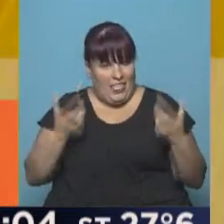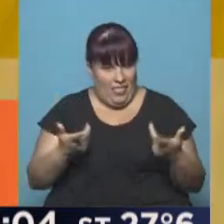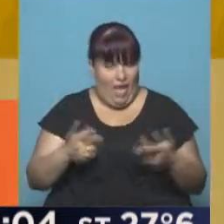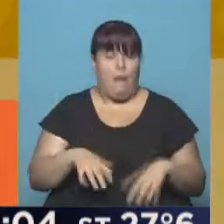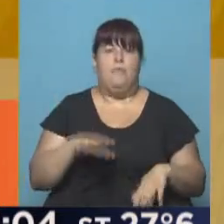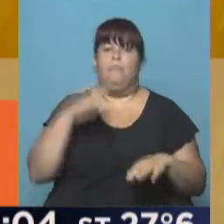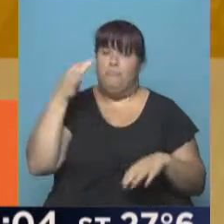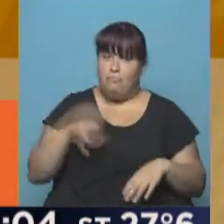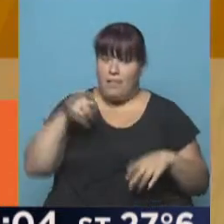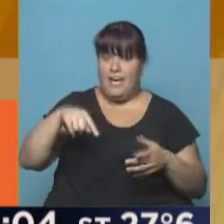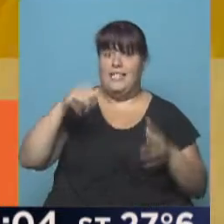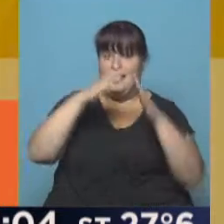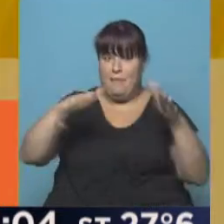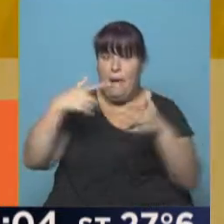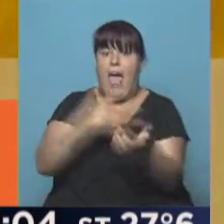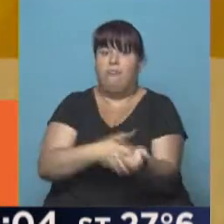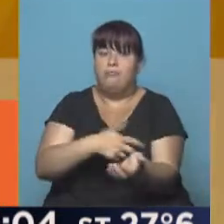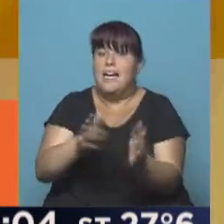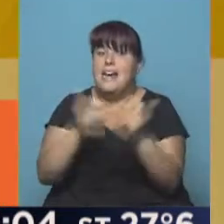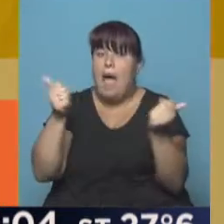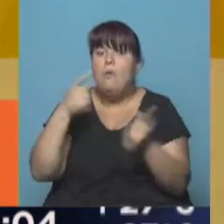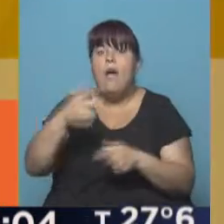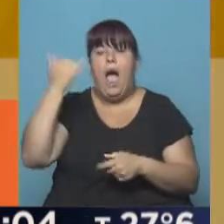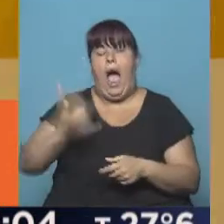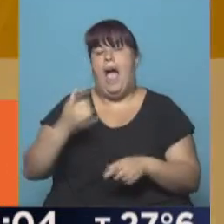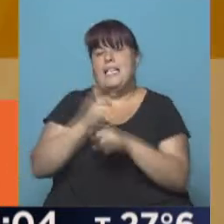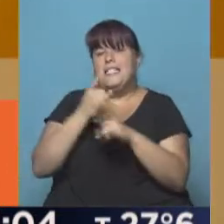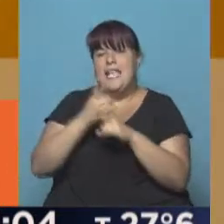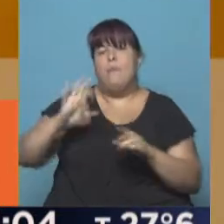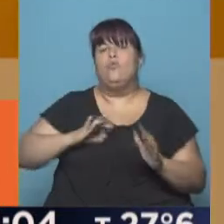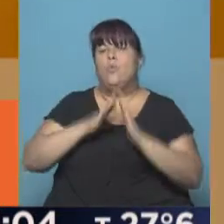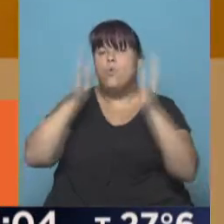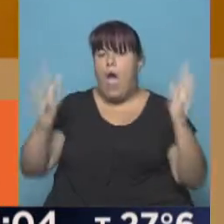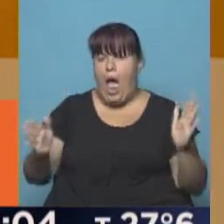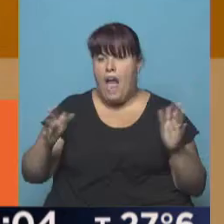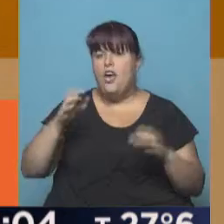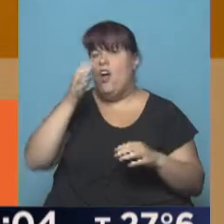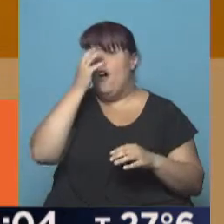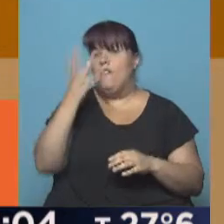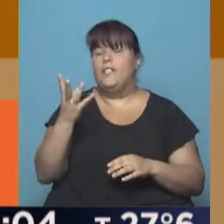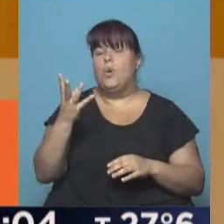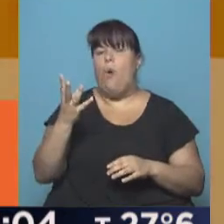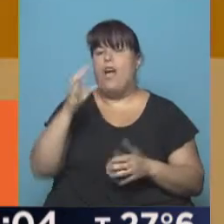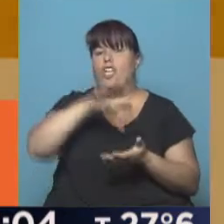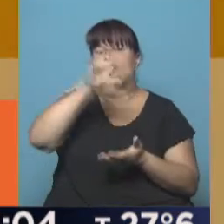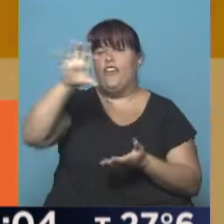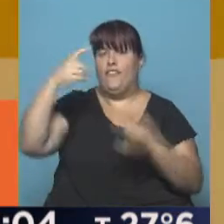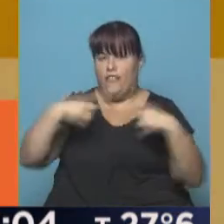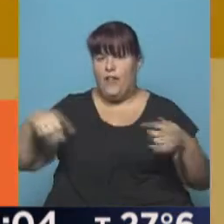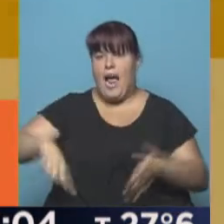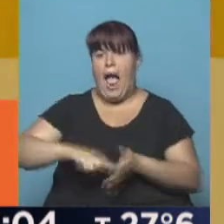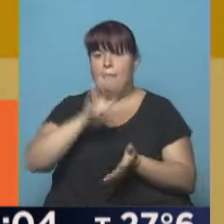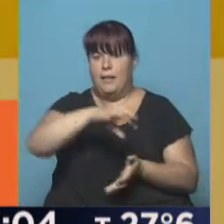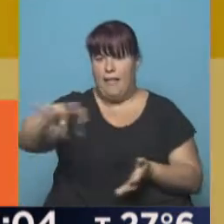Lo cierto es que este centro de testeo rápido es uno de los que funciona habitualmente durante todo el año en 24 sedes distintas de la ciudad de